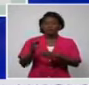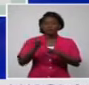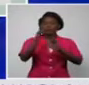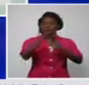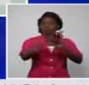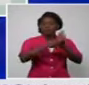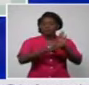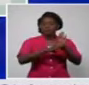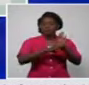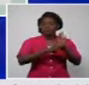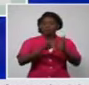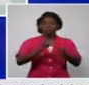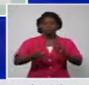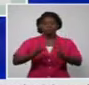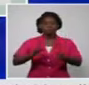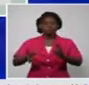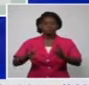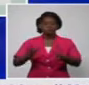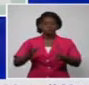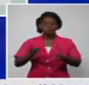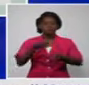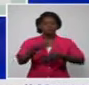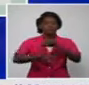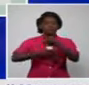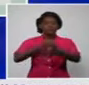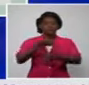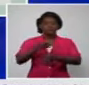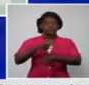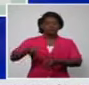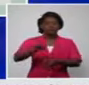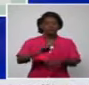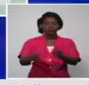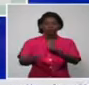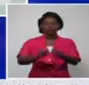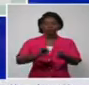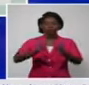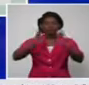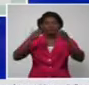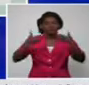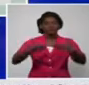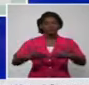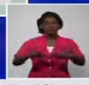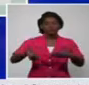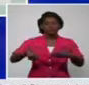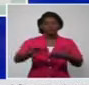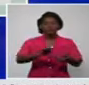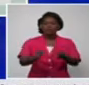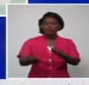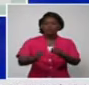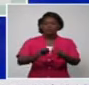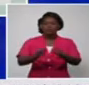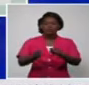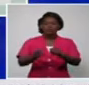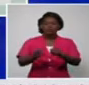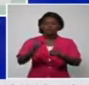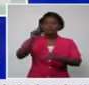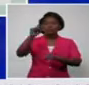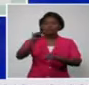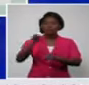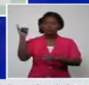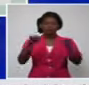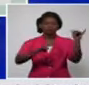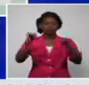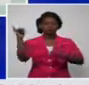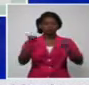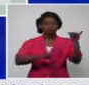un momento determinado de control sanitario internacional y de regulación de la entrada a nuestro país, y sobre